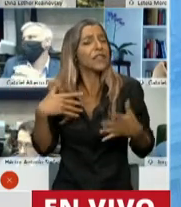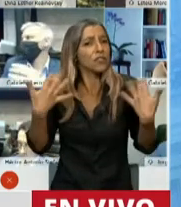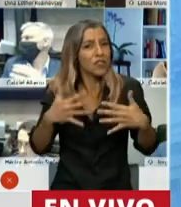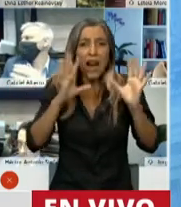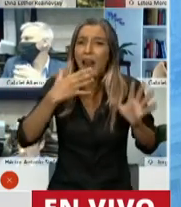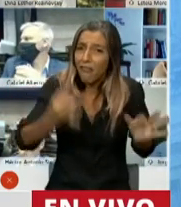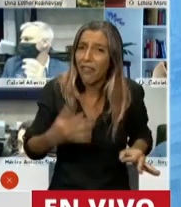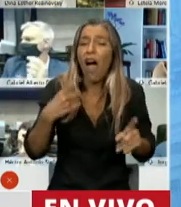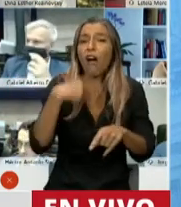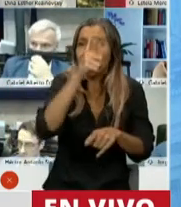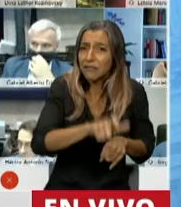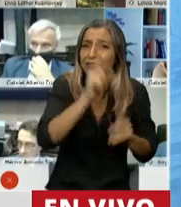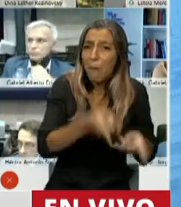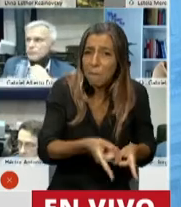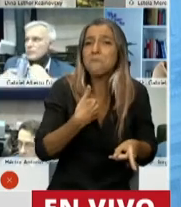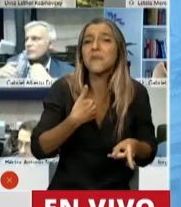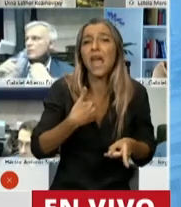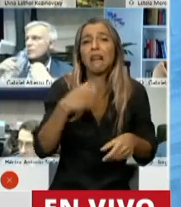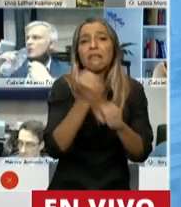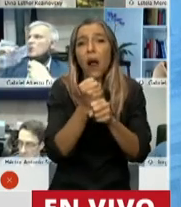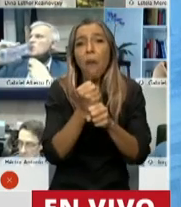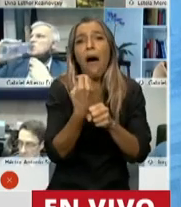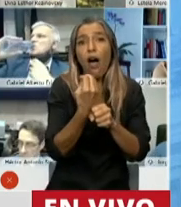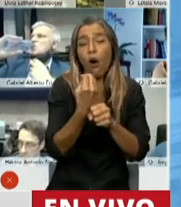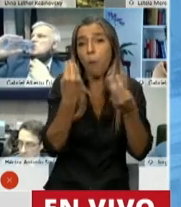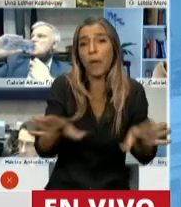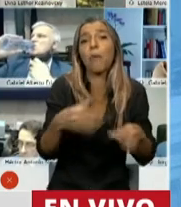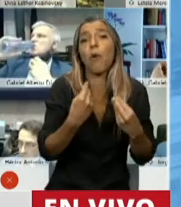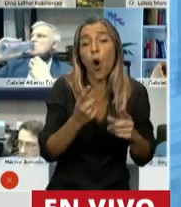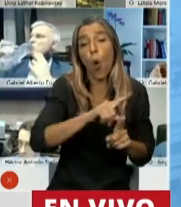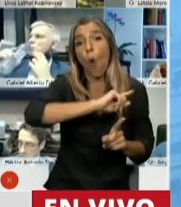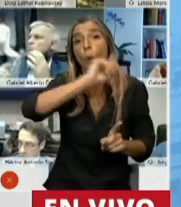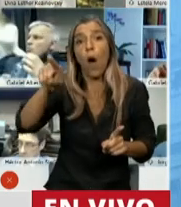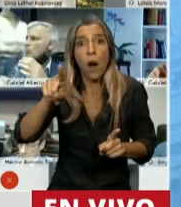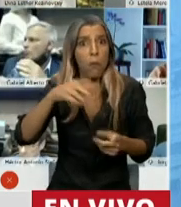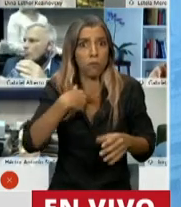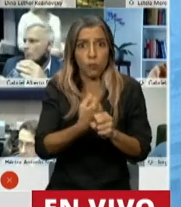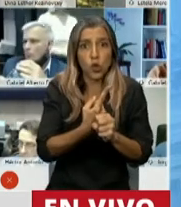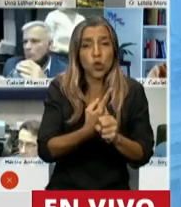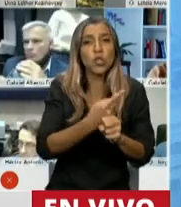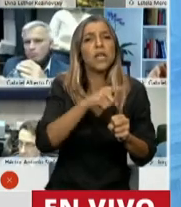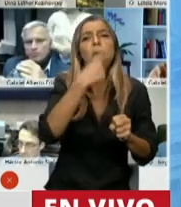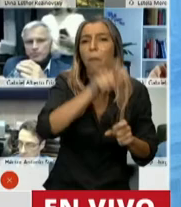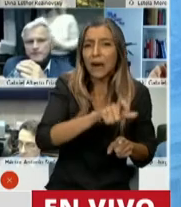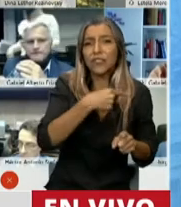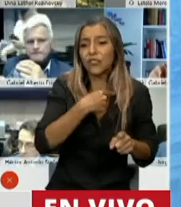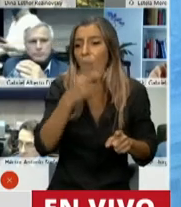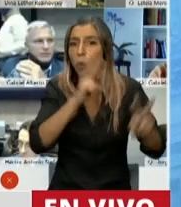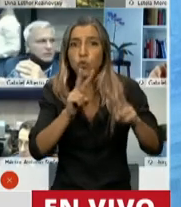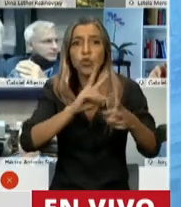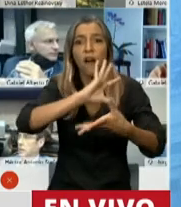cuarentena. Cuando quiso volver a su provincia para reencontrarse con su familia, le denegaron el acceso